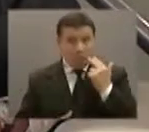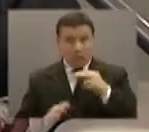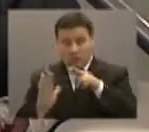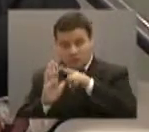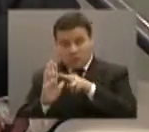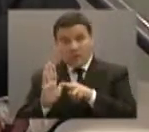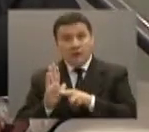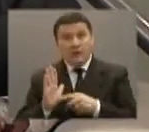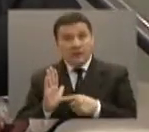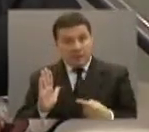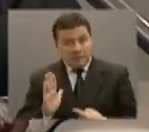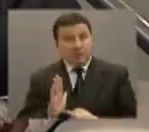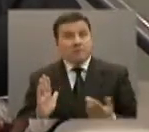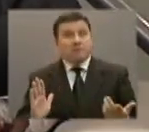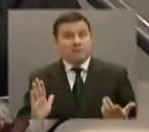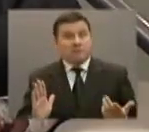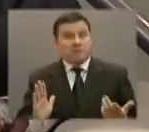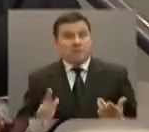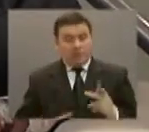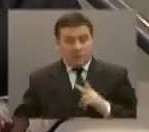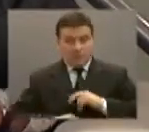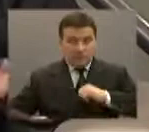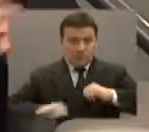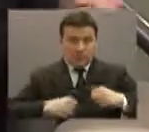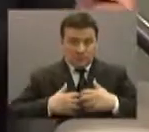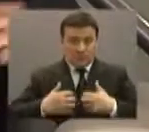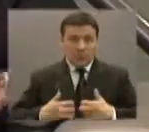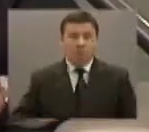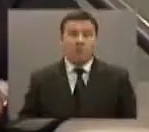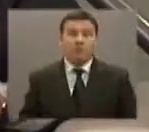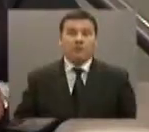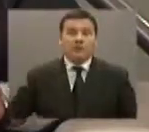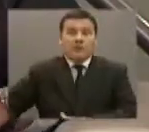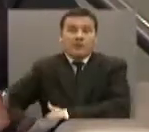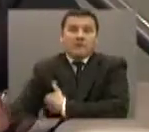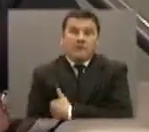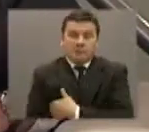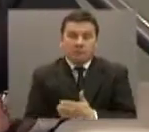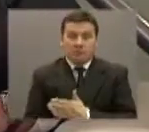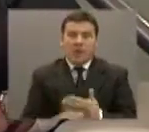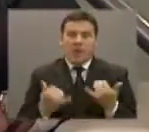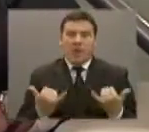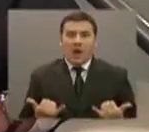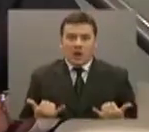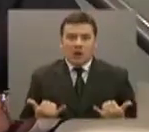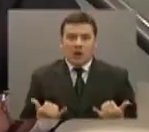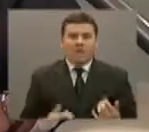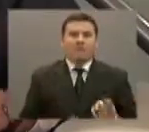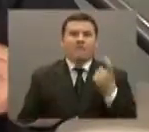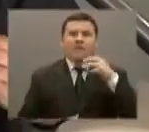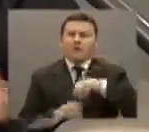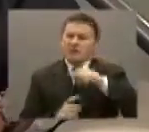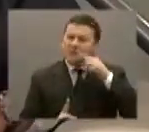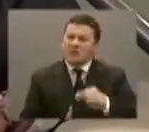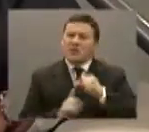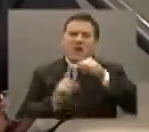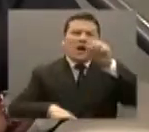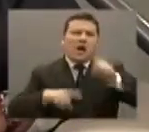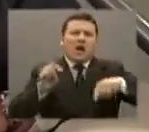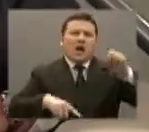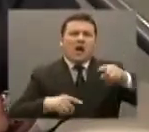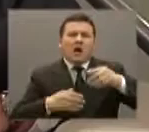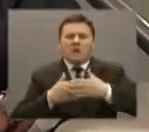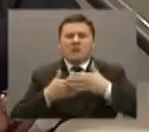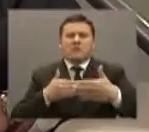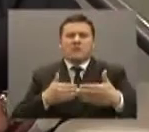esas normas se escapa incluso a la voluntad de los propios actores del sistema el ministro lo mencionaba ahora la ausencia de especialistas en algunas regiones